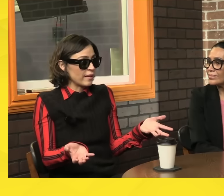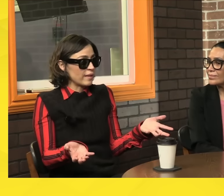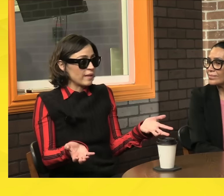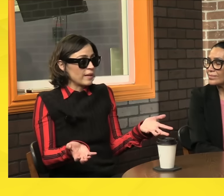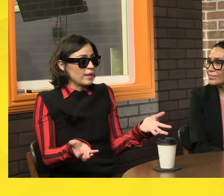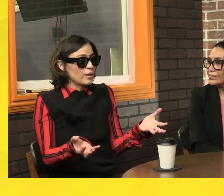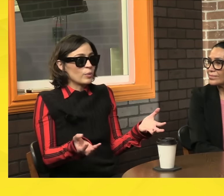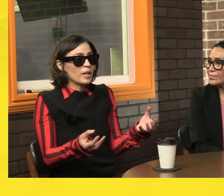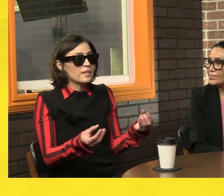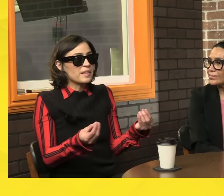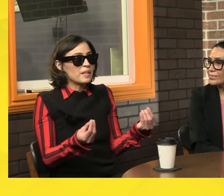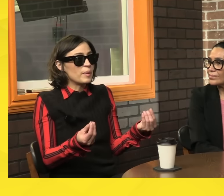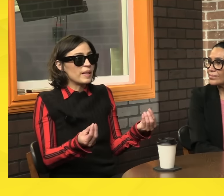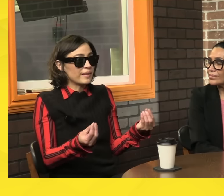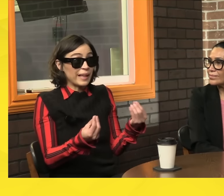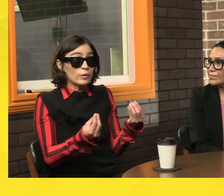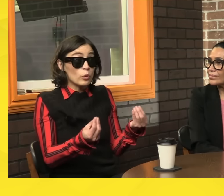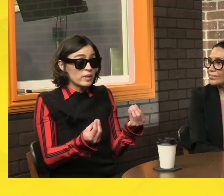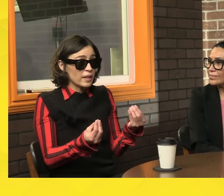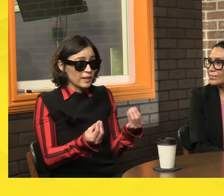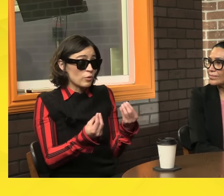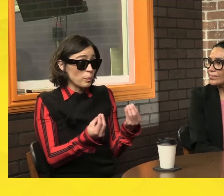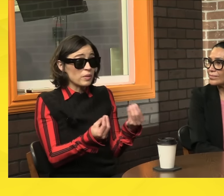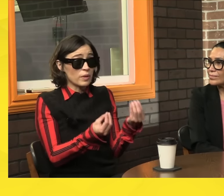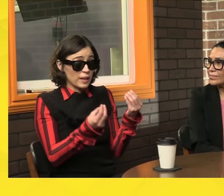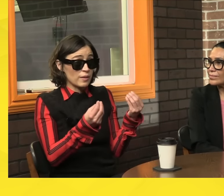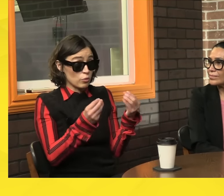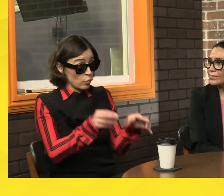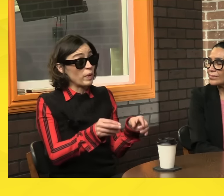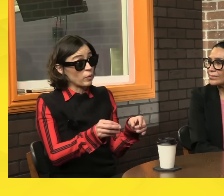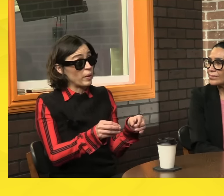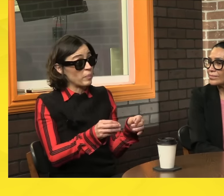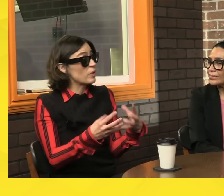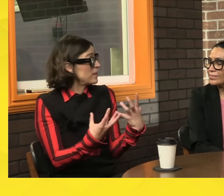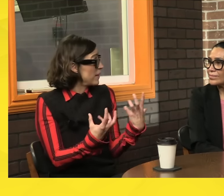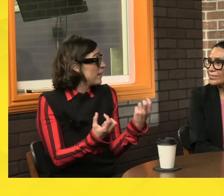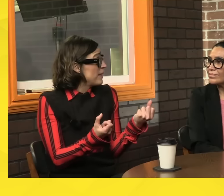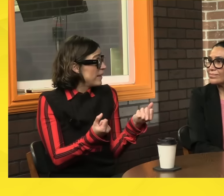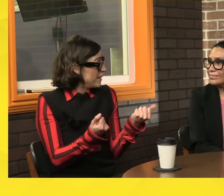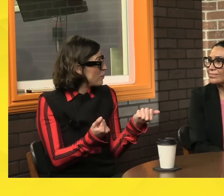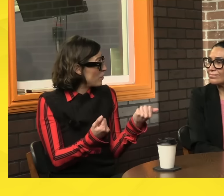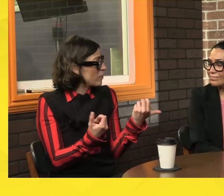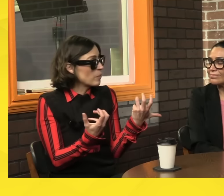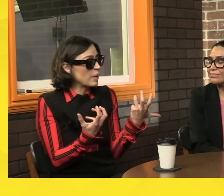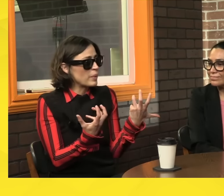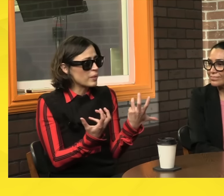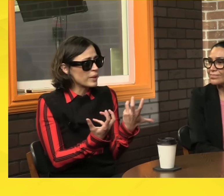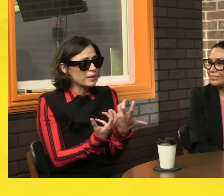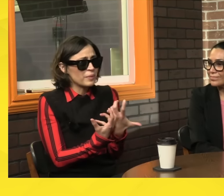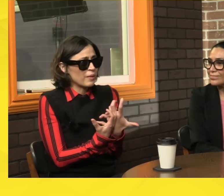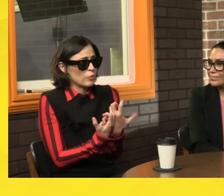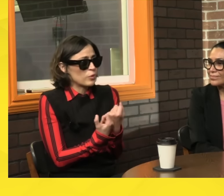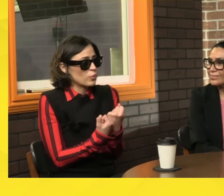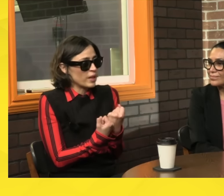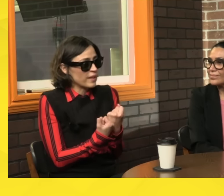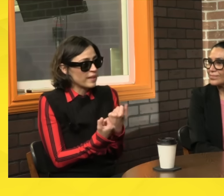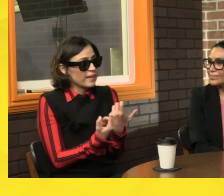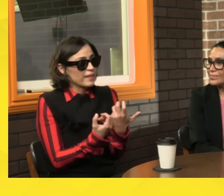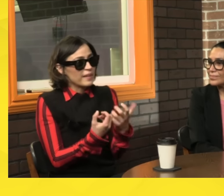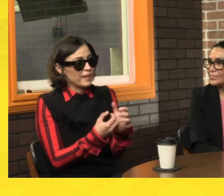humildad y una sensibilidad tan dulce y yo pienso que su Pedro paru es eso no como la película tiene una